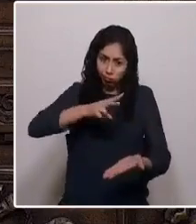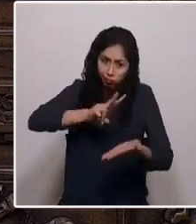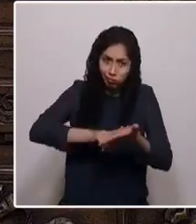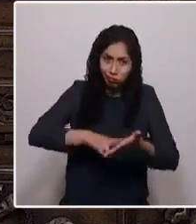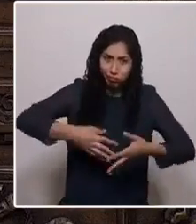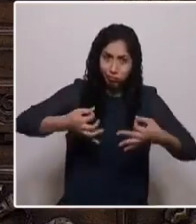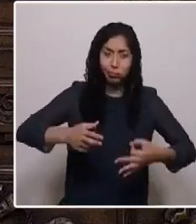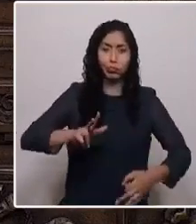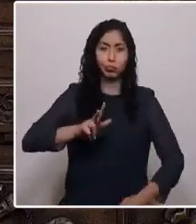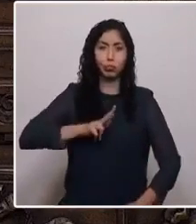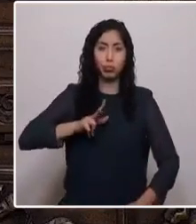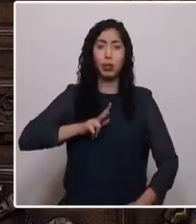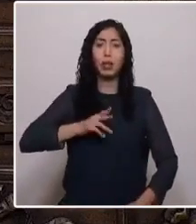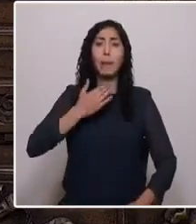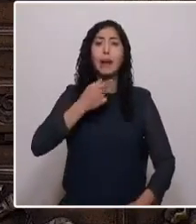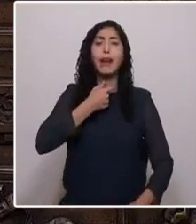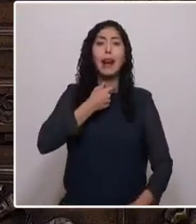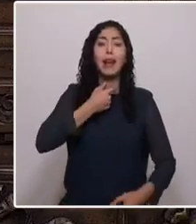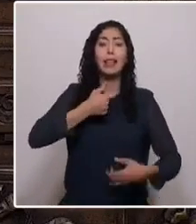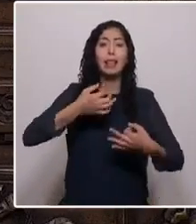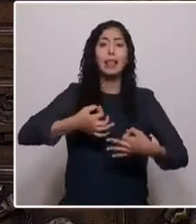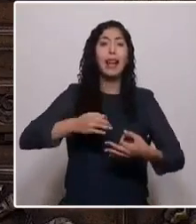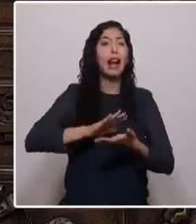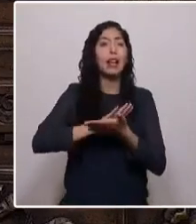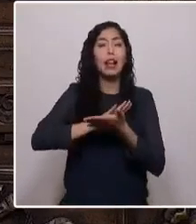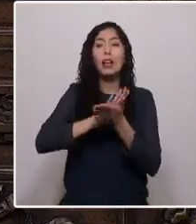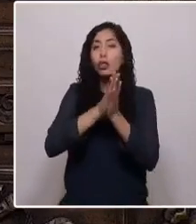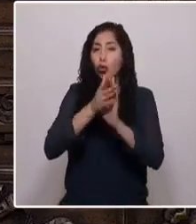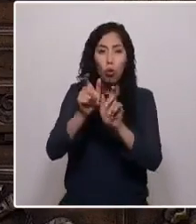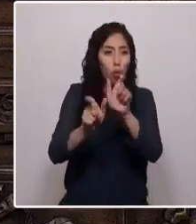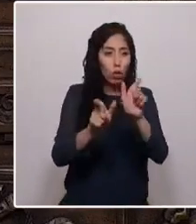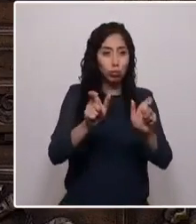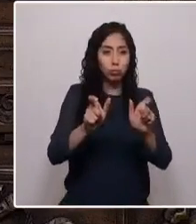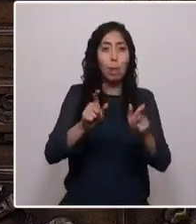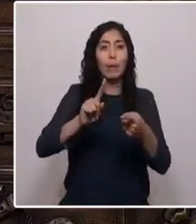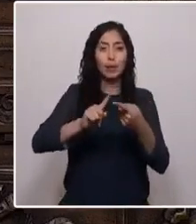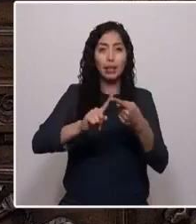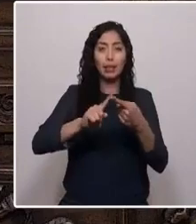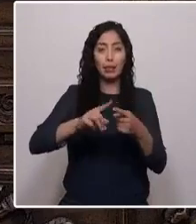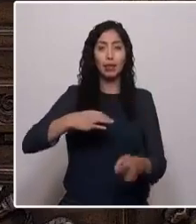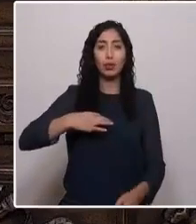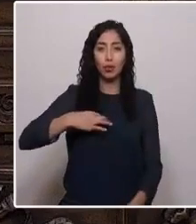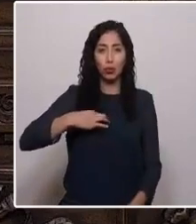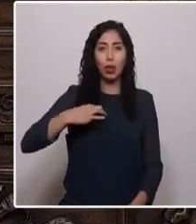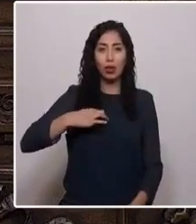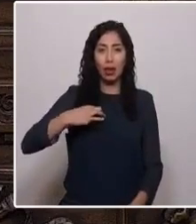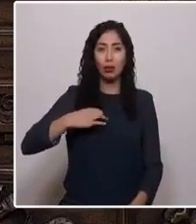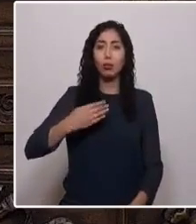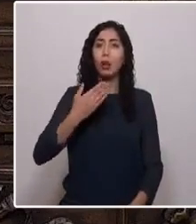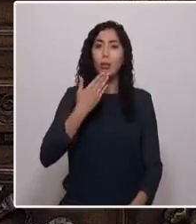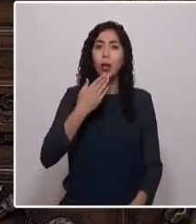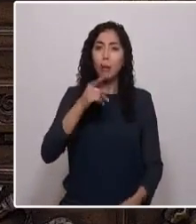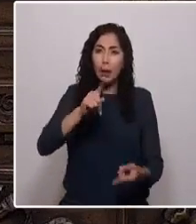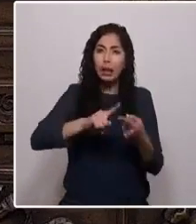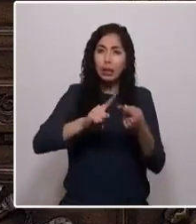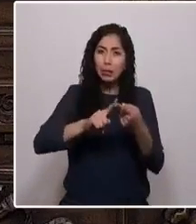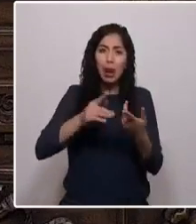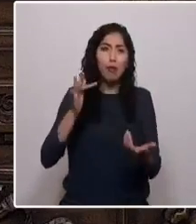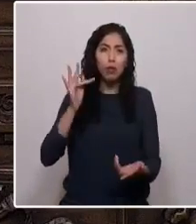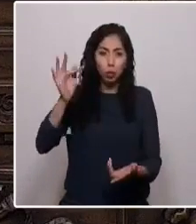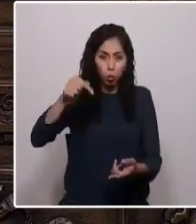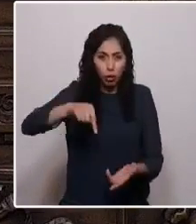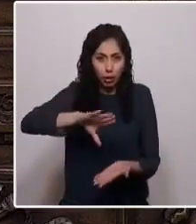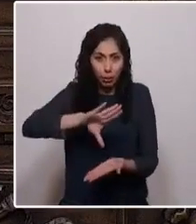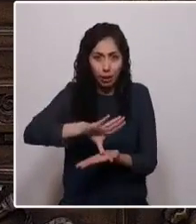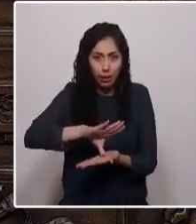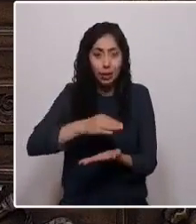todos, por la participación ciudadana y sus efectos decisorios en los destinos de este país, por los animales